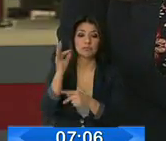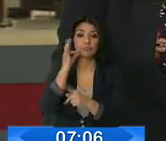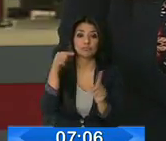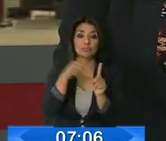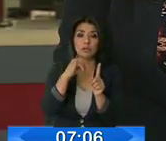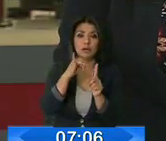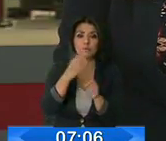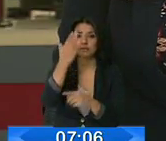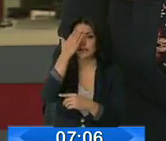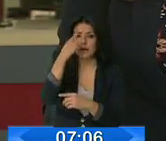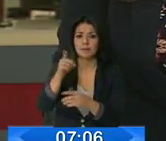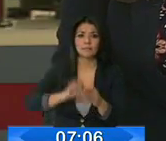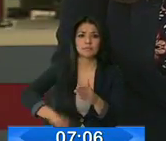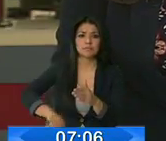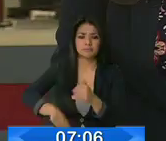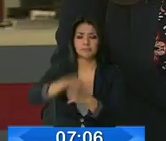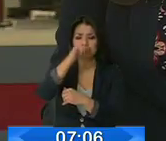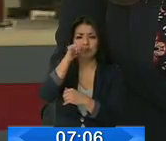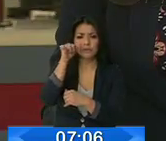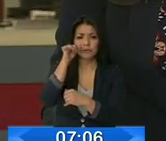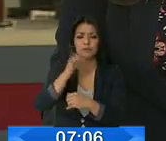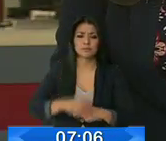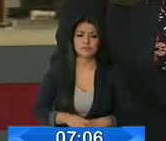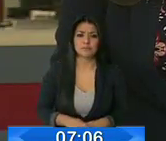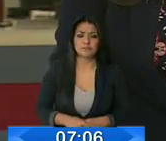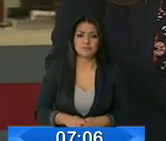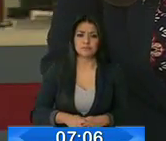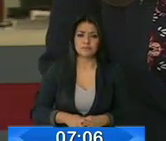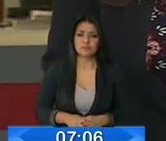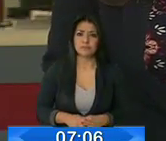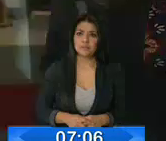habría conocido de la droga que se llevaba en el vehículo siniestrado.